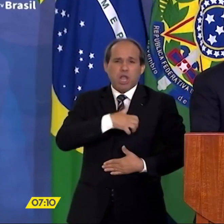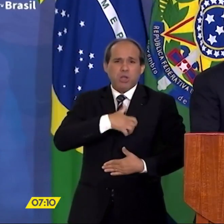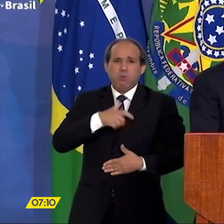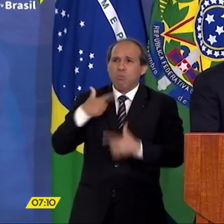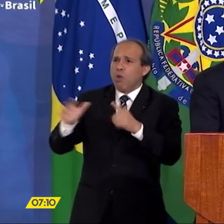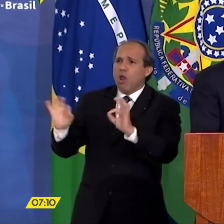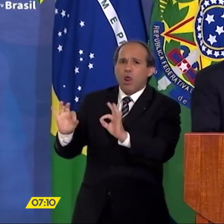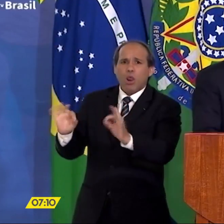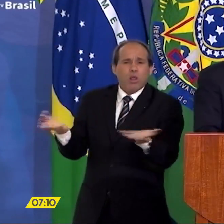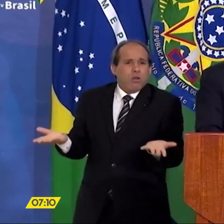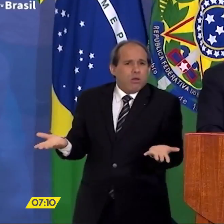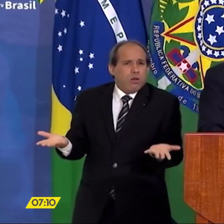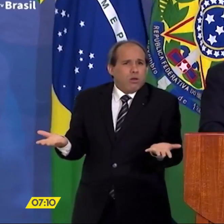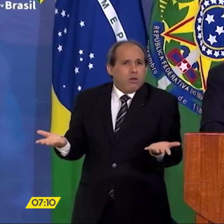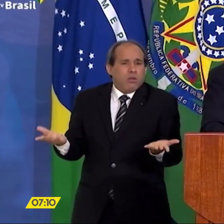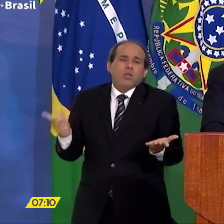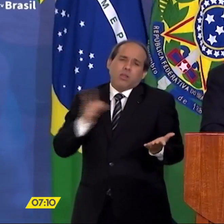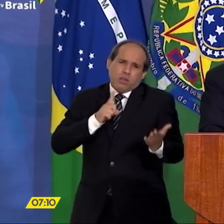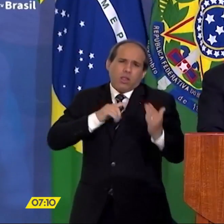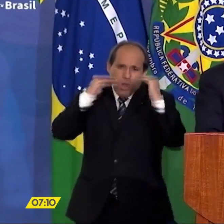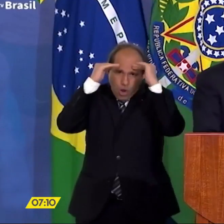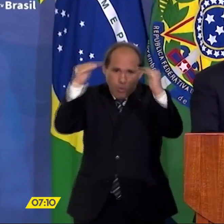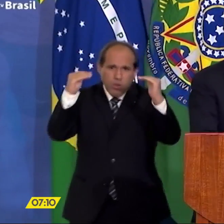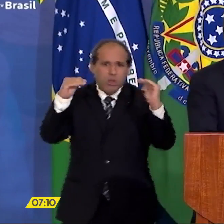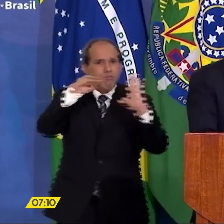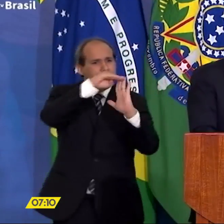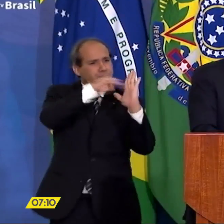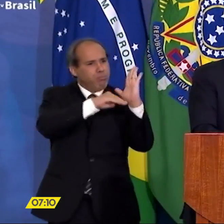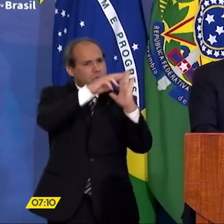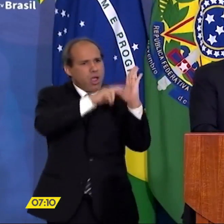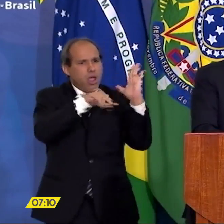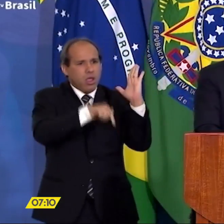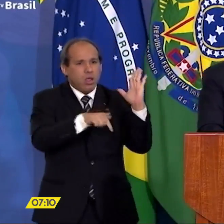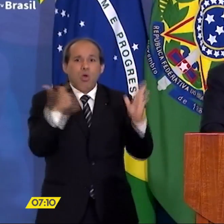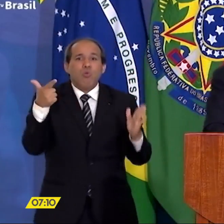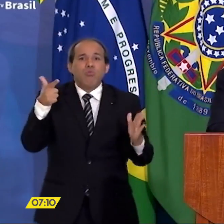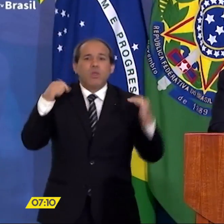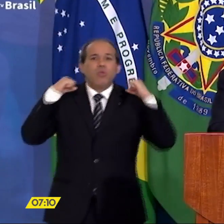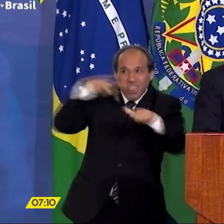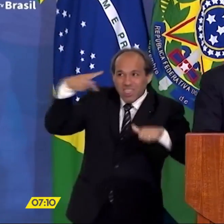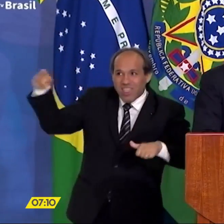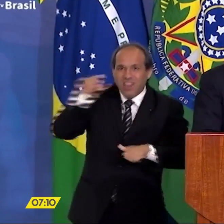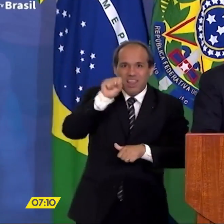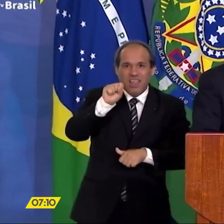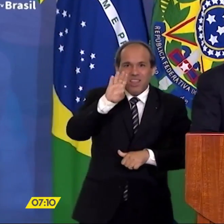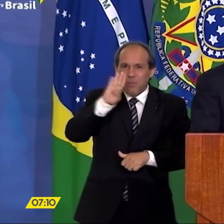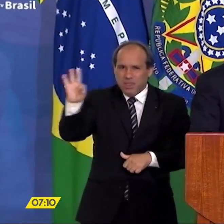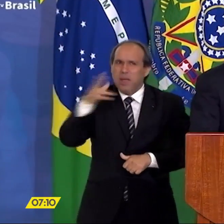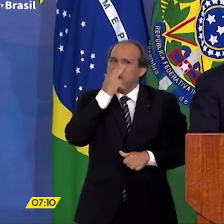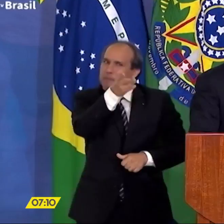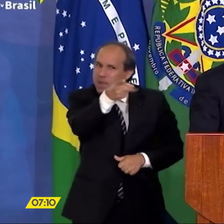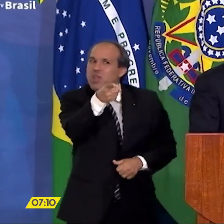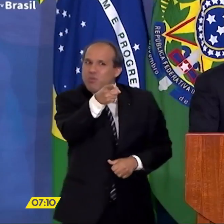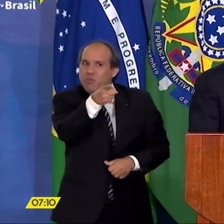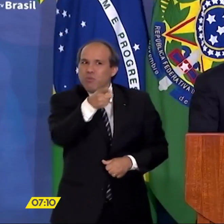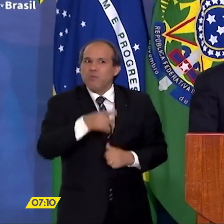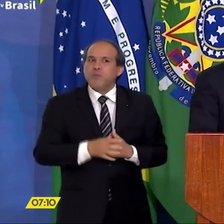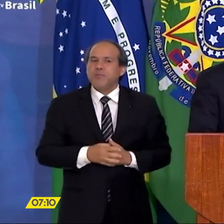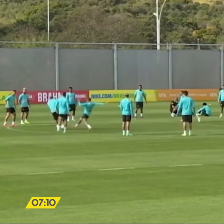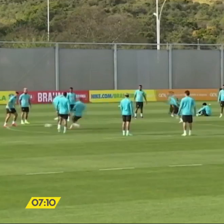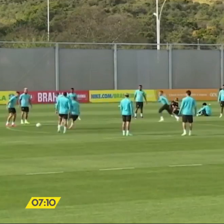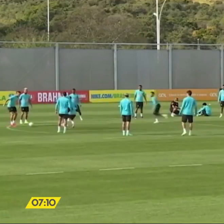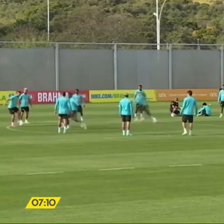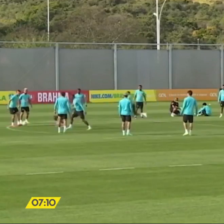se definirá el jueves, cuando el Tribunal Supremo decida sobre 2 acciones judiciales contra la realización del campeonato de selecciones más antiguo del